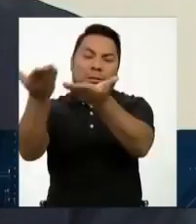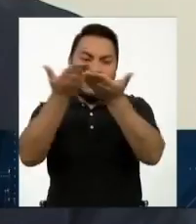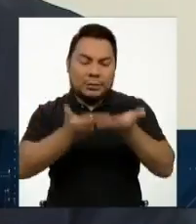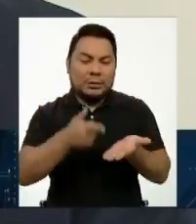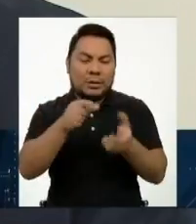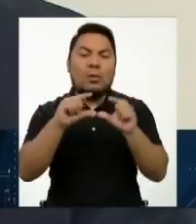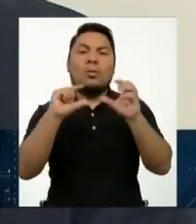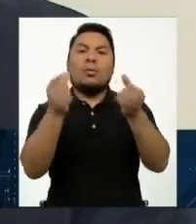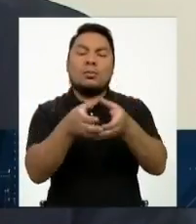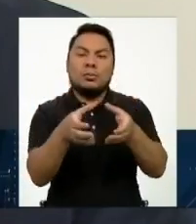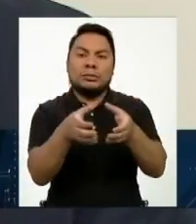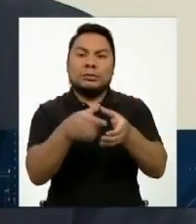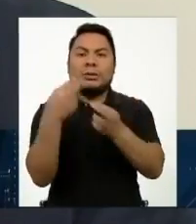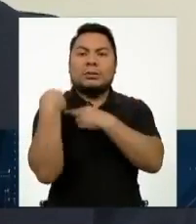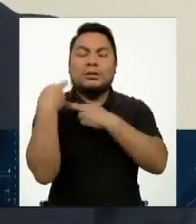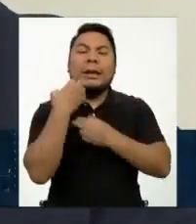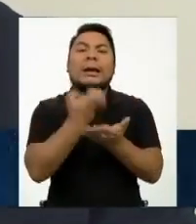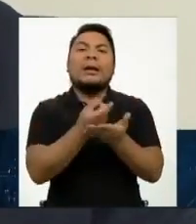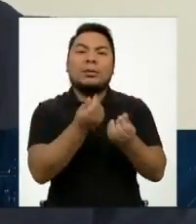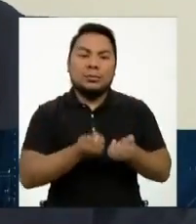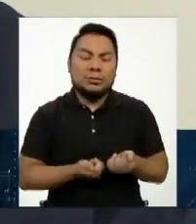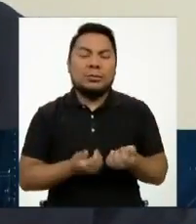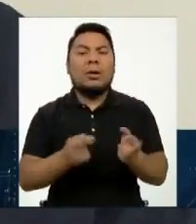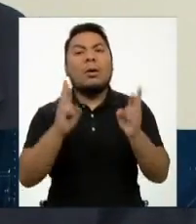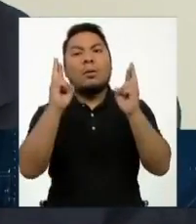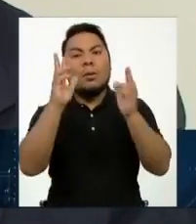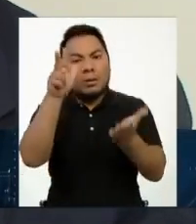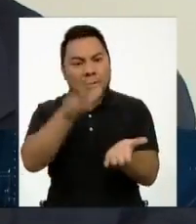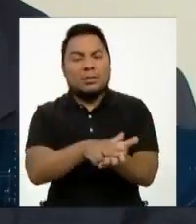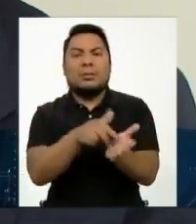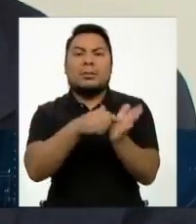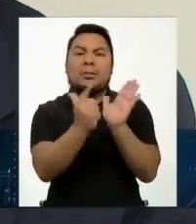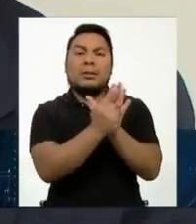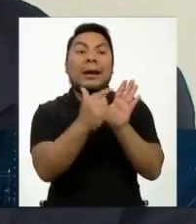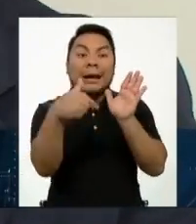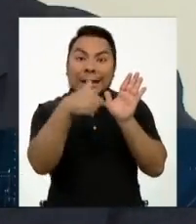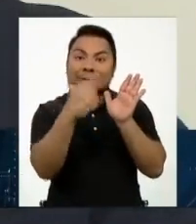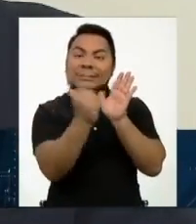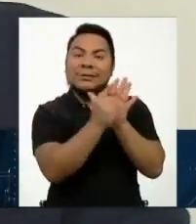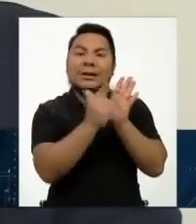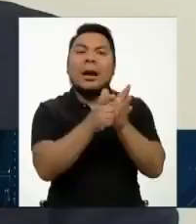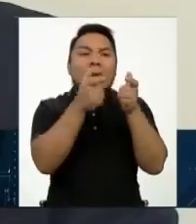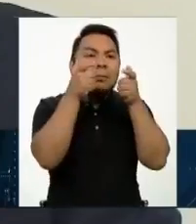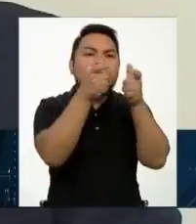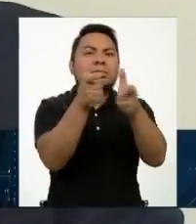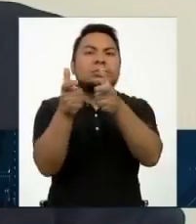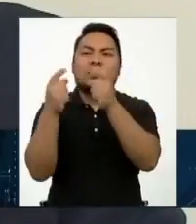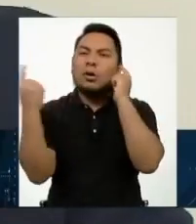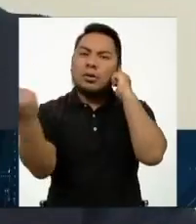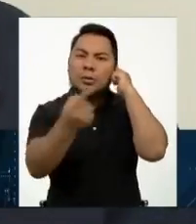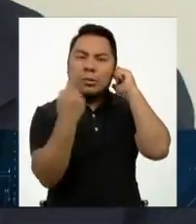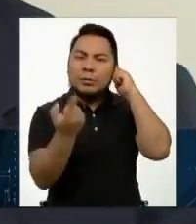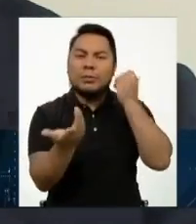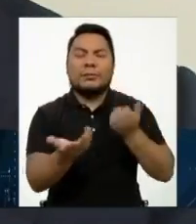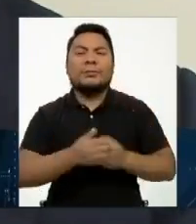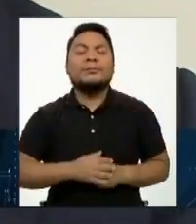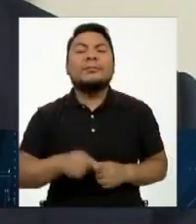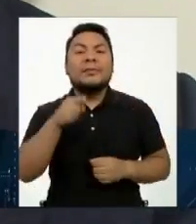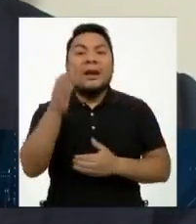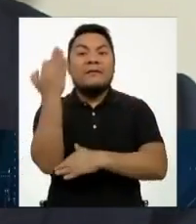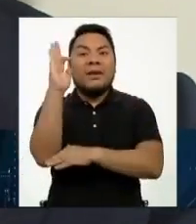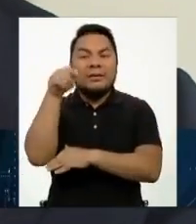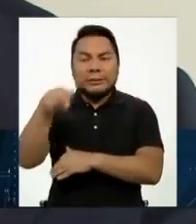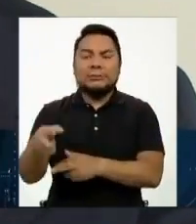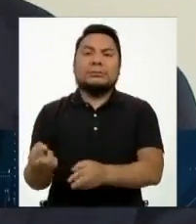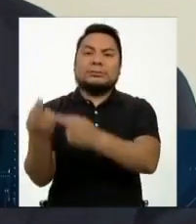la Comisión de Economía y la Comisión de Producción. Con esta ley se le está dando la supervisión que la tenía la Federación. Entonces,